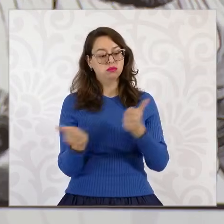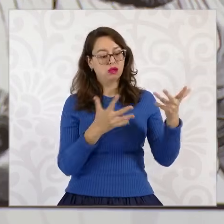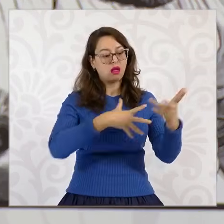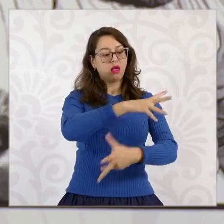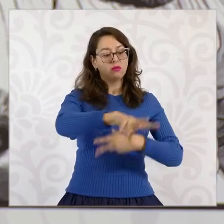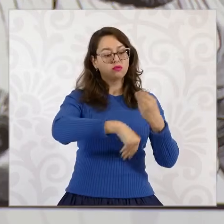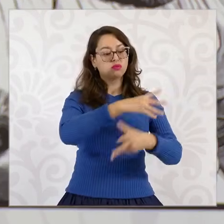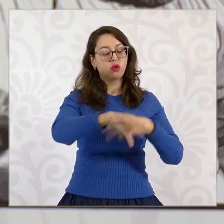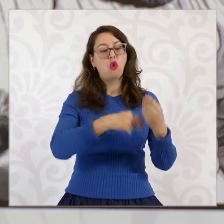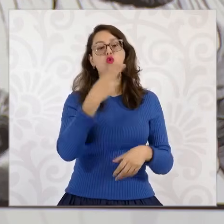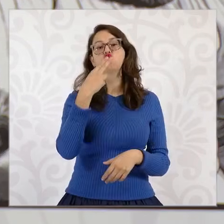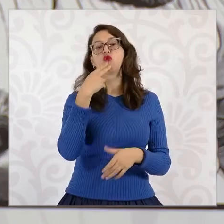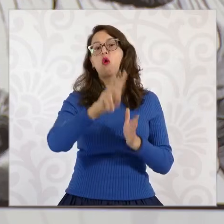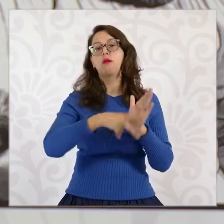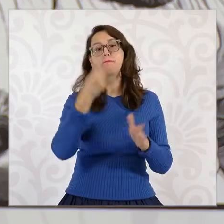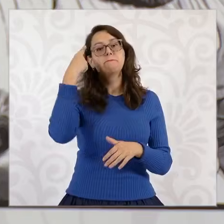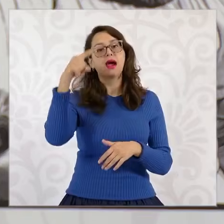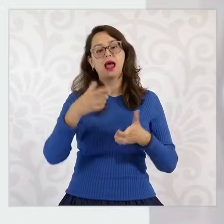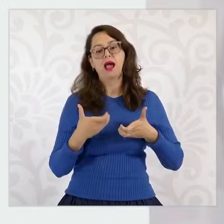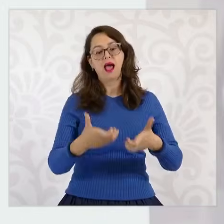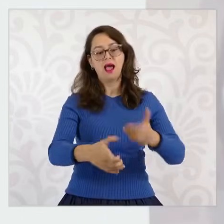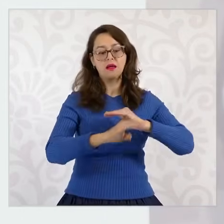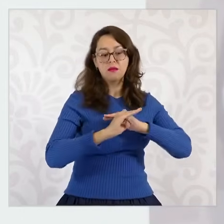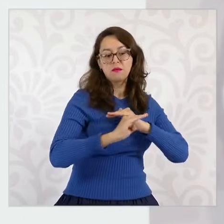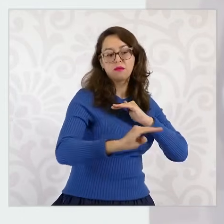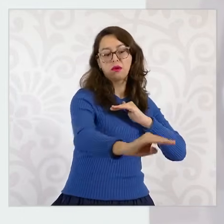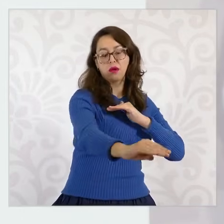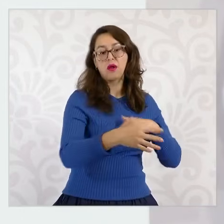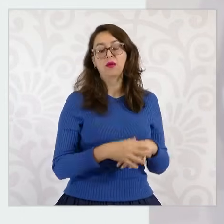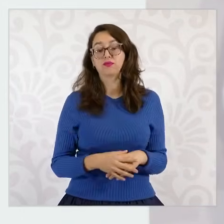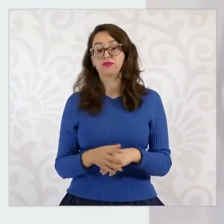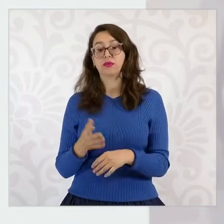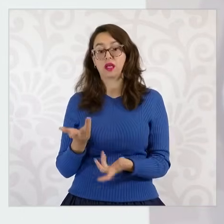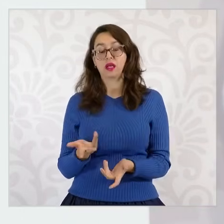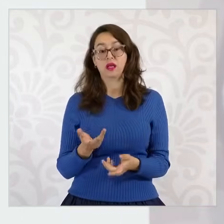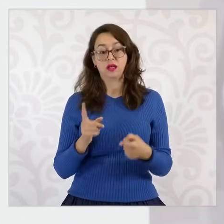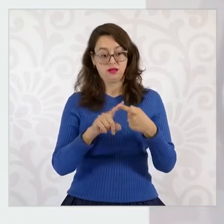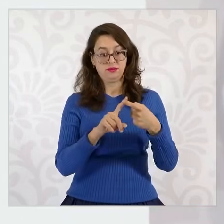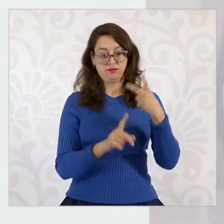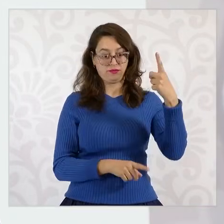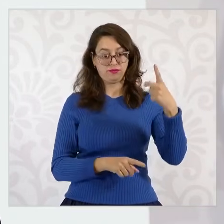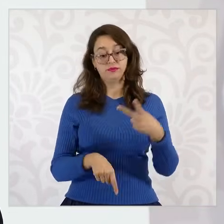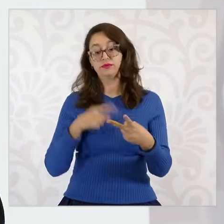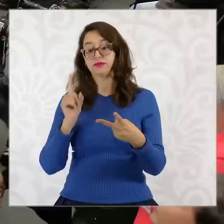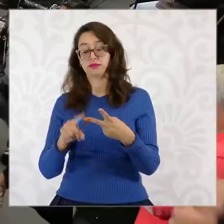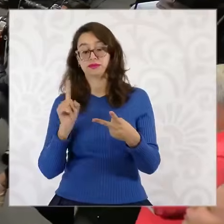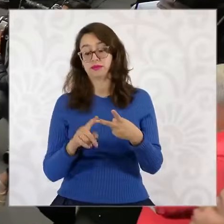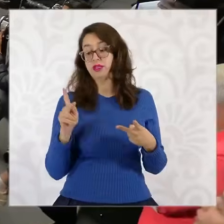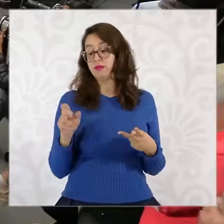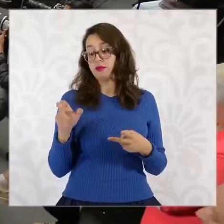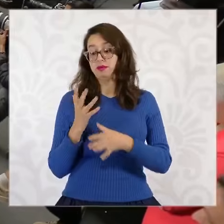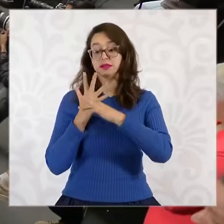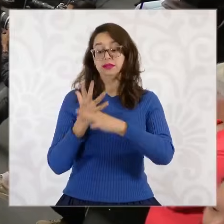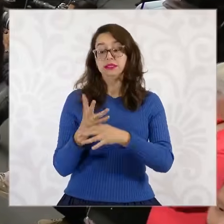Y Pepe nos dice que por lo pronto se están certificando 8,000 jóvenes en ciencia de datos.